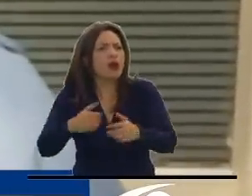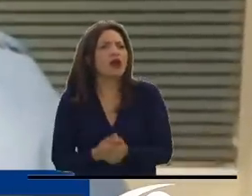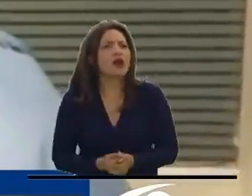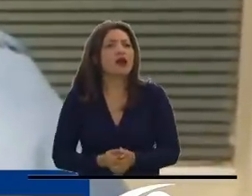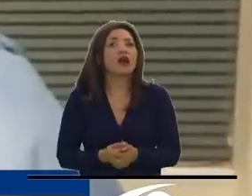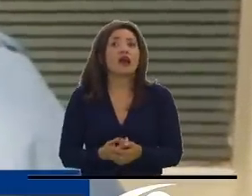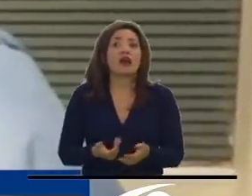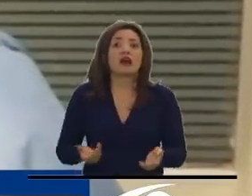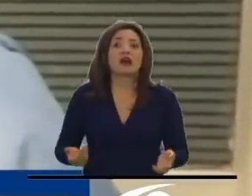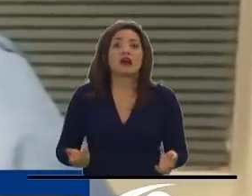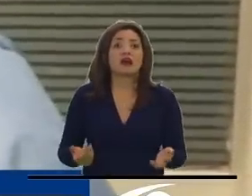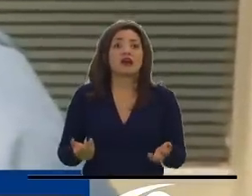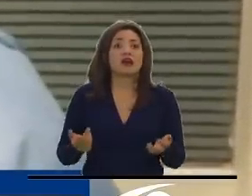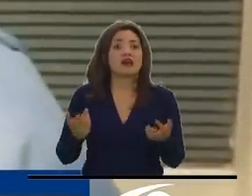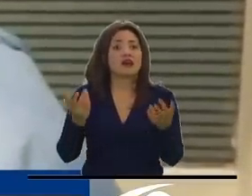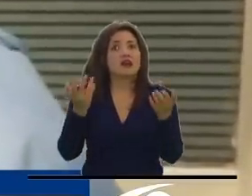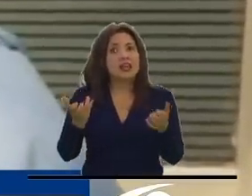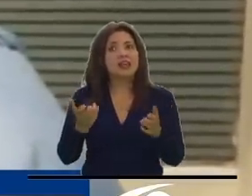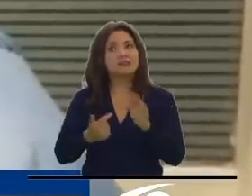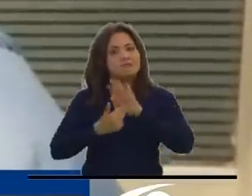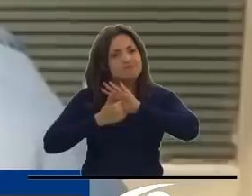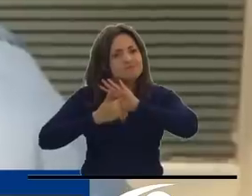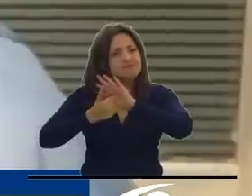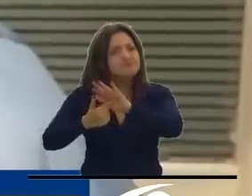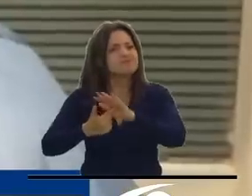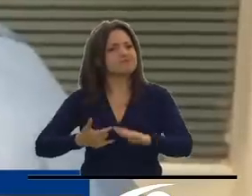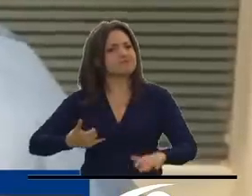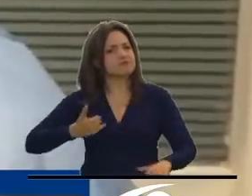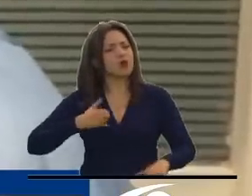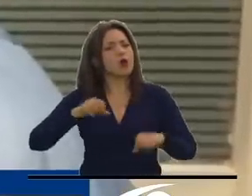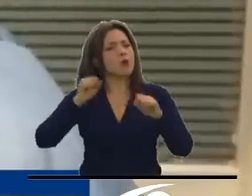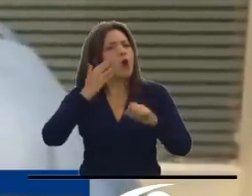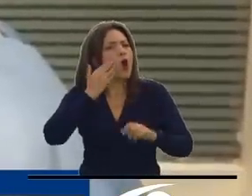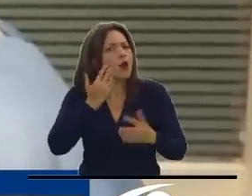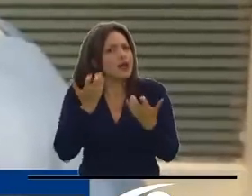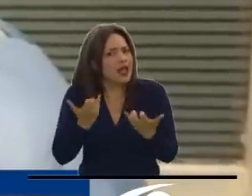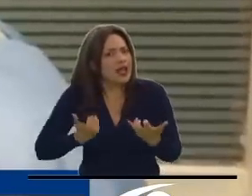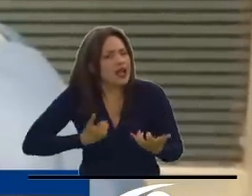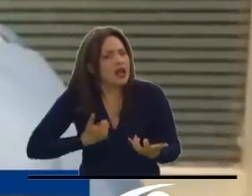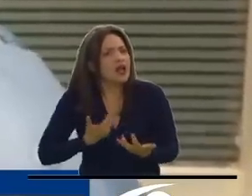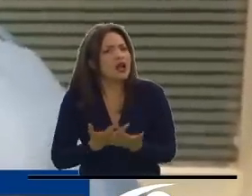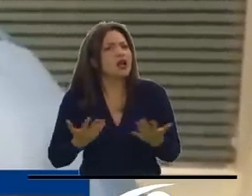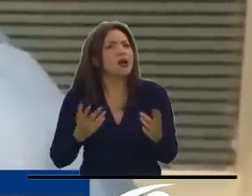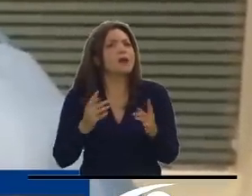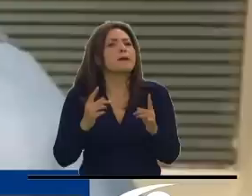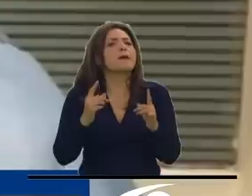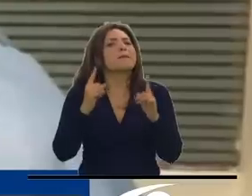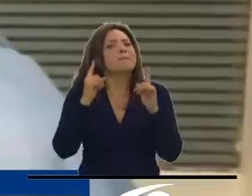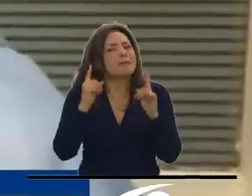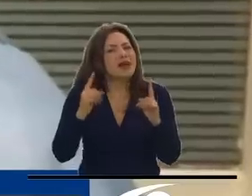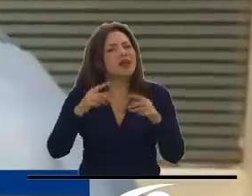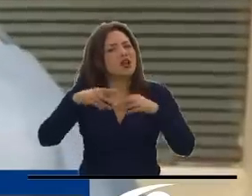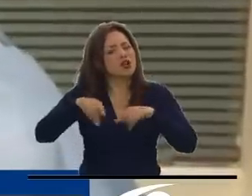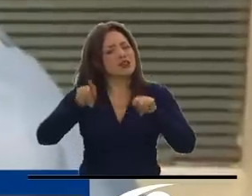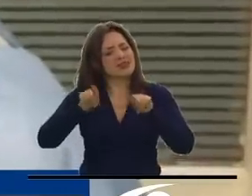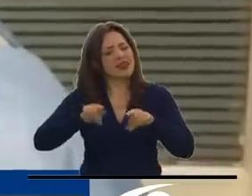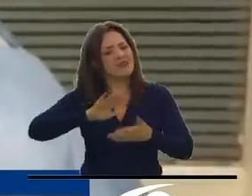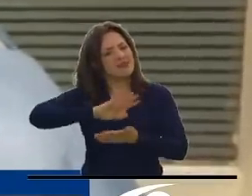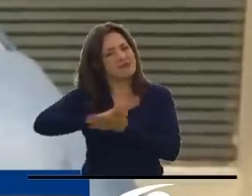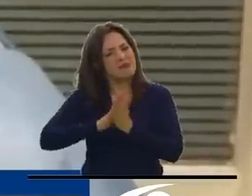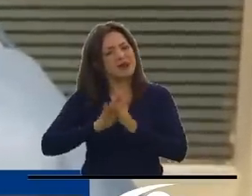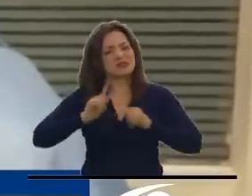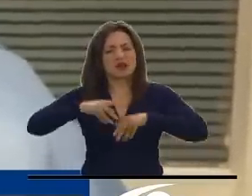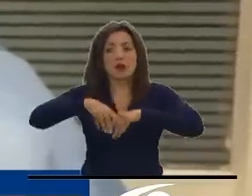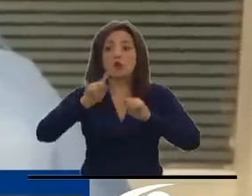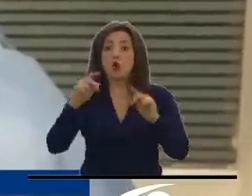Quieren hacer sentir que son jóvenes, pueden hacerlo, pero con todo pacíficamente, porque la